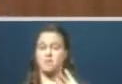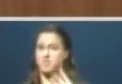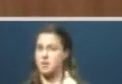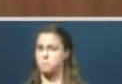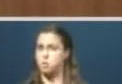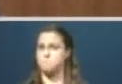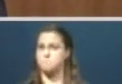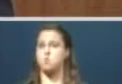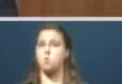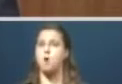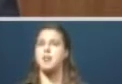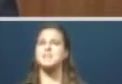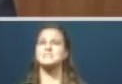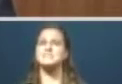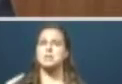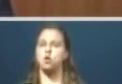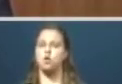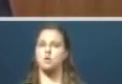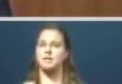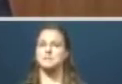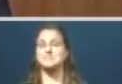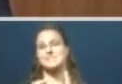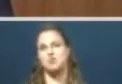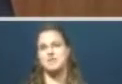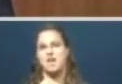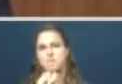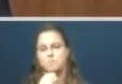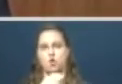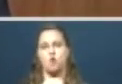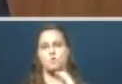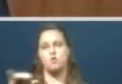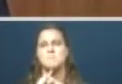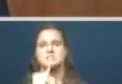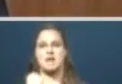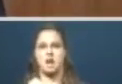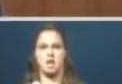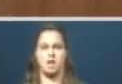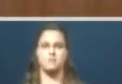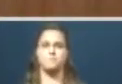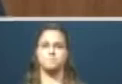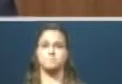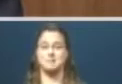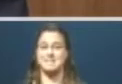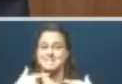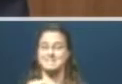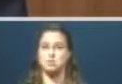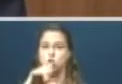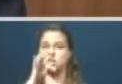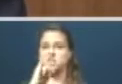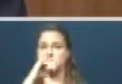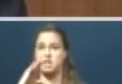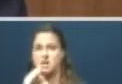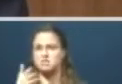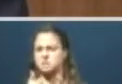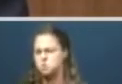innovadora es la de las tecnologías de la información y comunicación y de la energía el sector tics protagoniza un